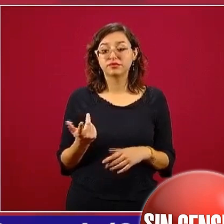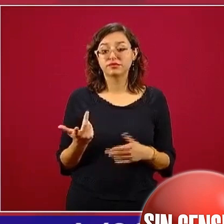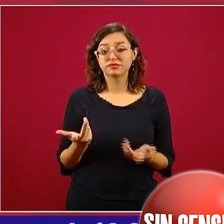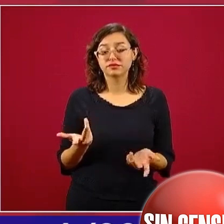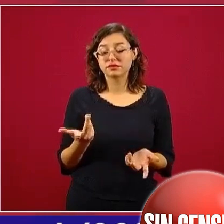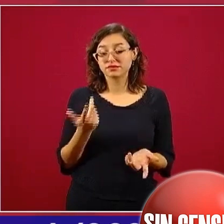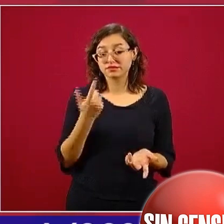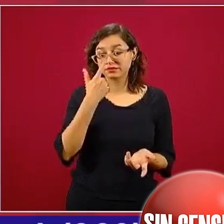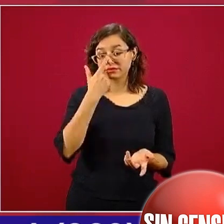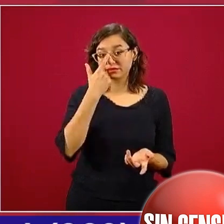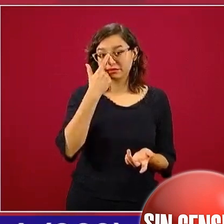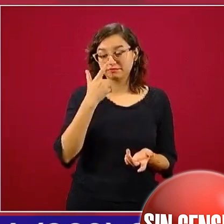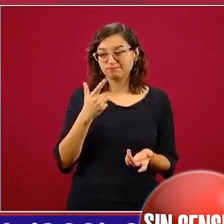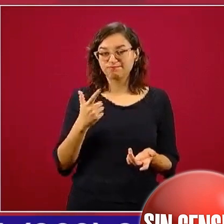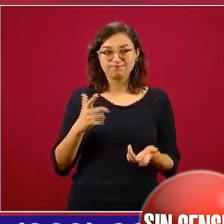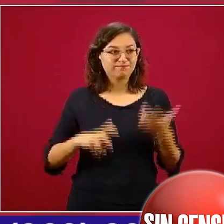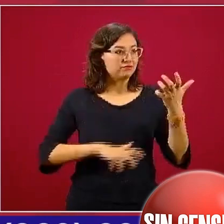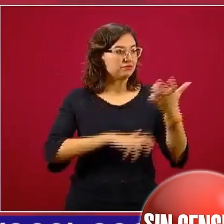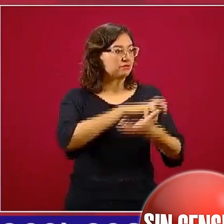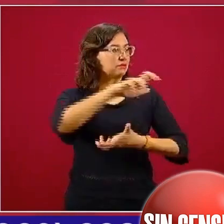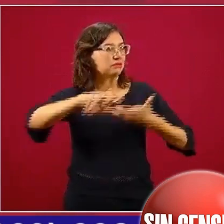confía en Huerta